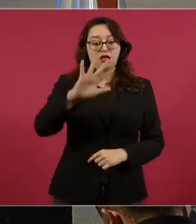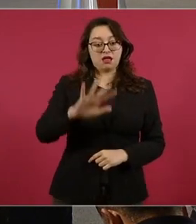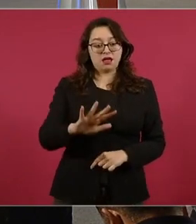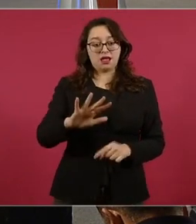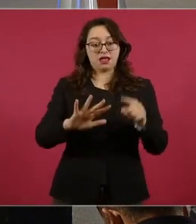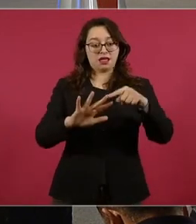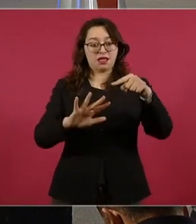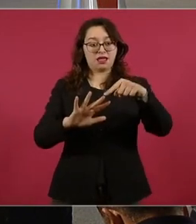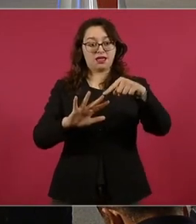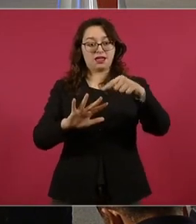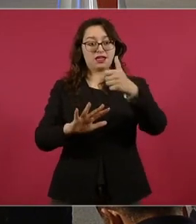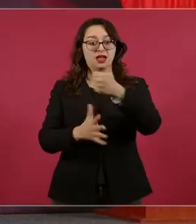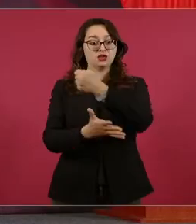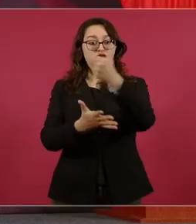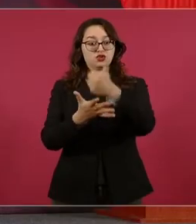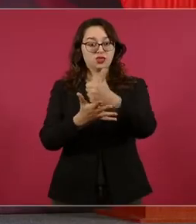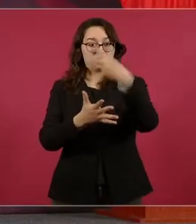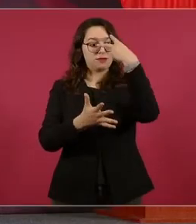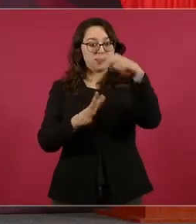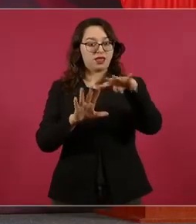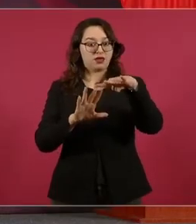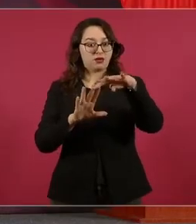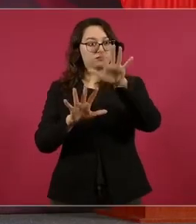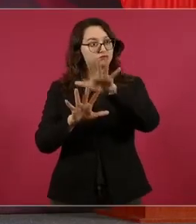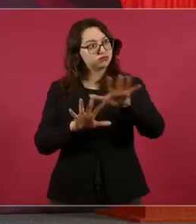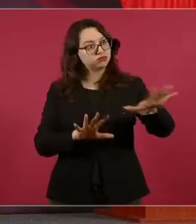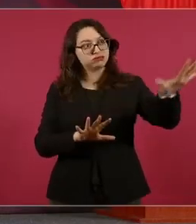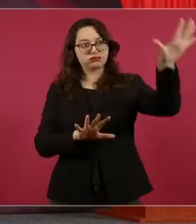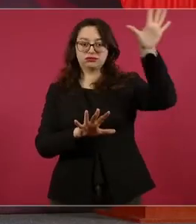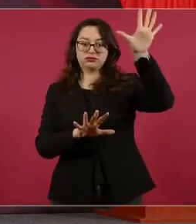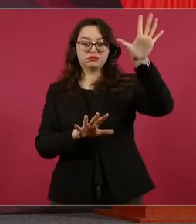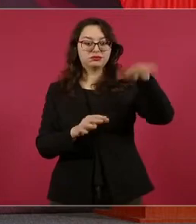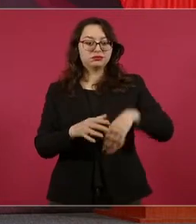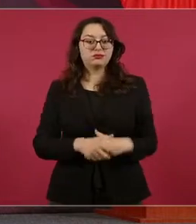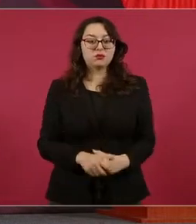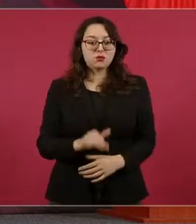Querétaro y bueno